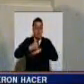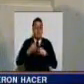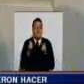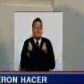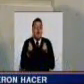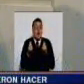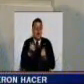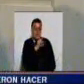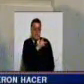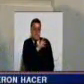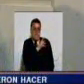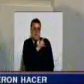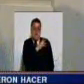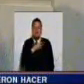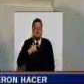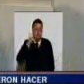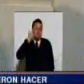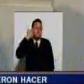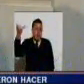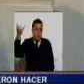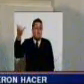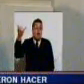de Chile para establecer